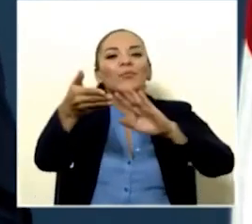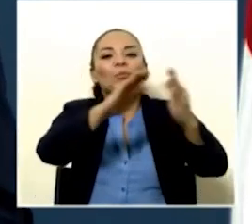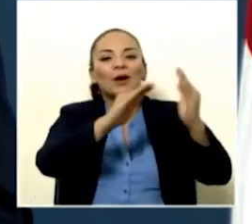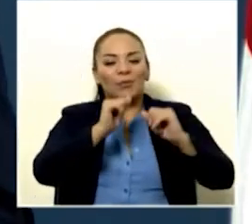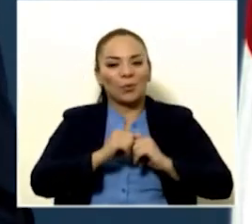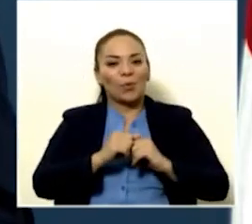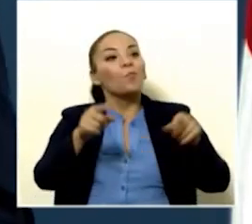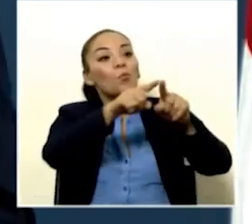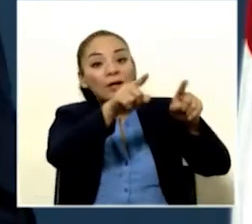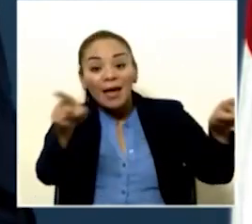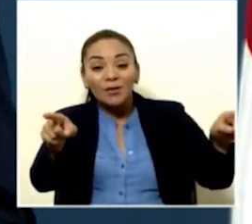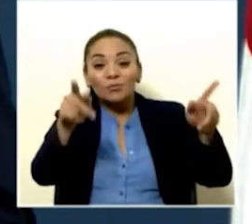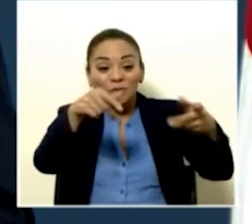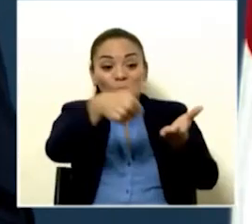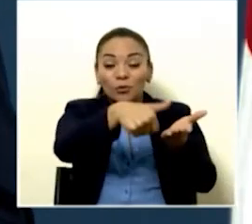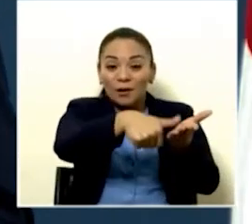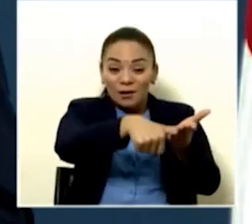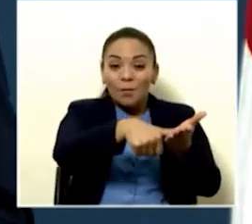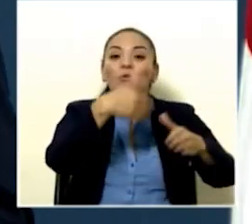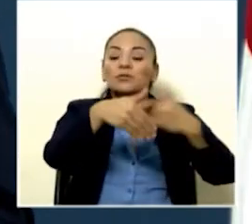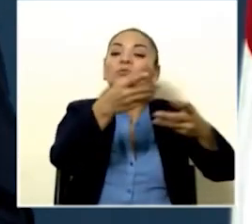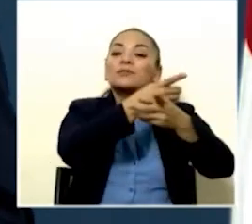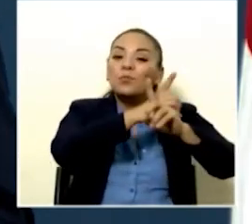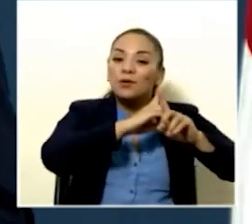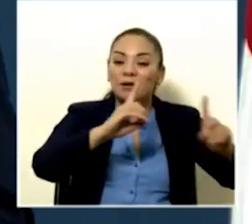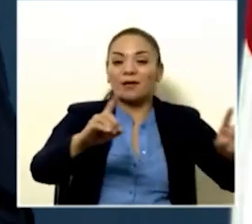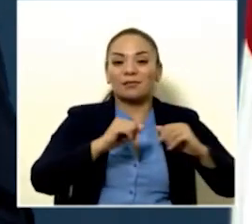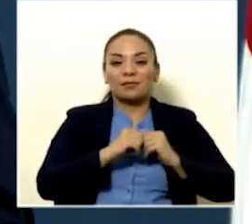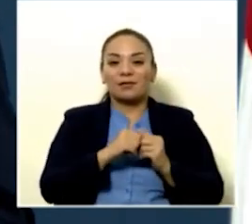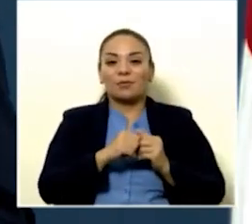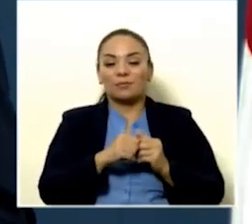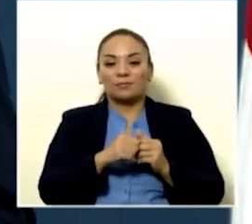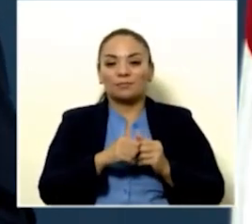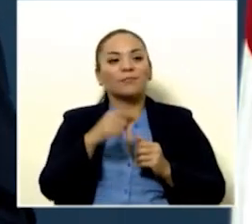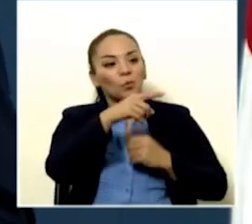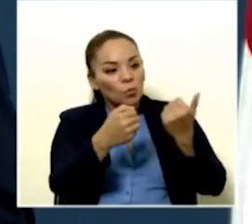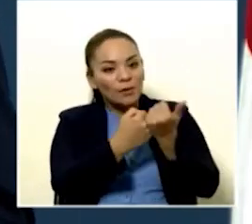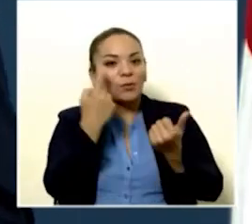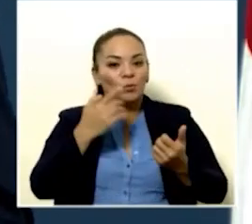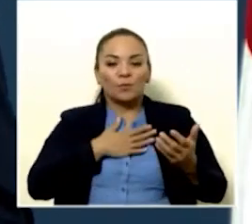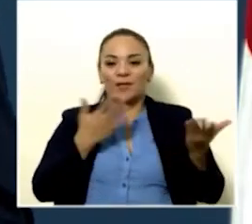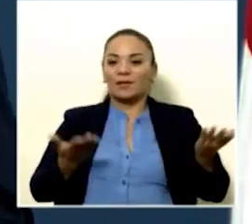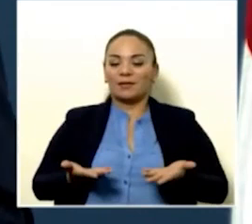en mí, en un proceso democrático, más allá de eso,